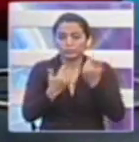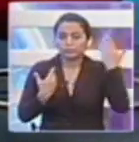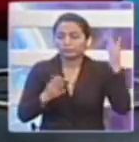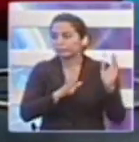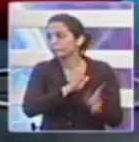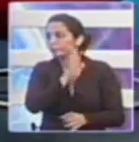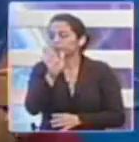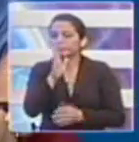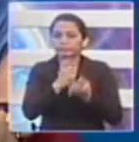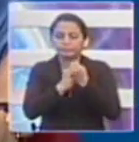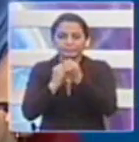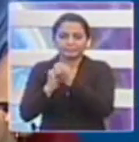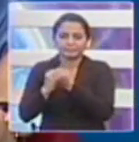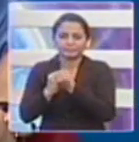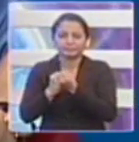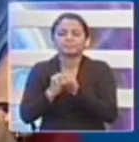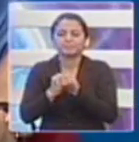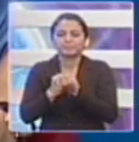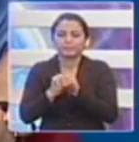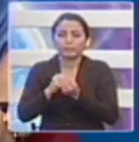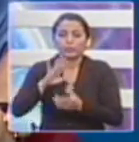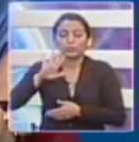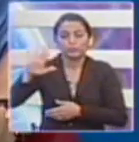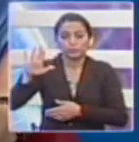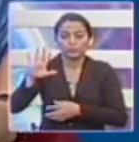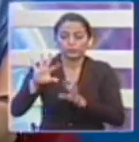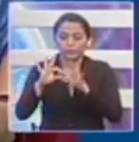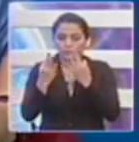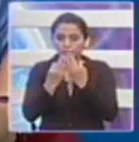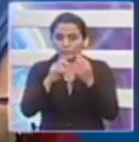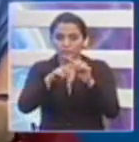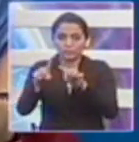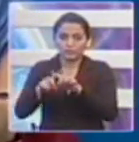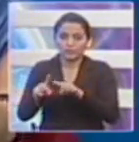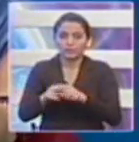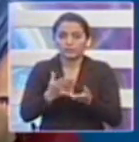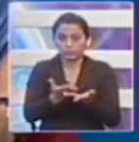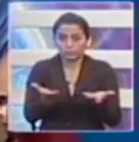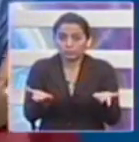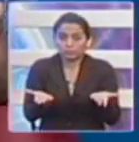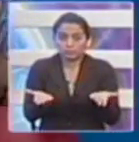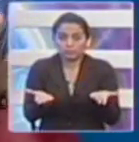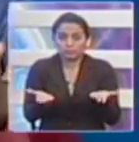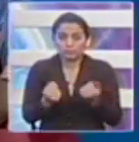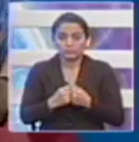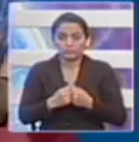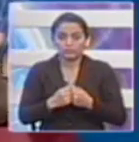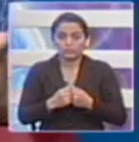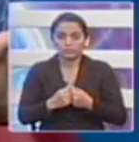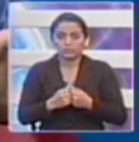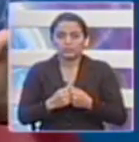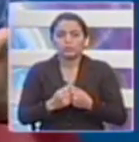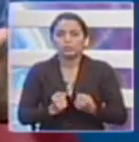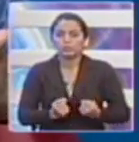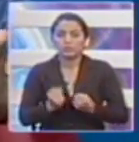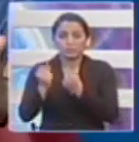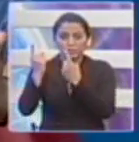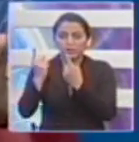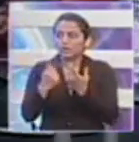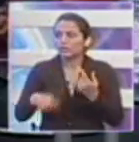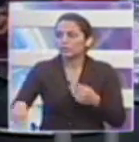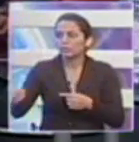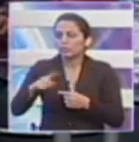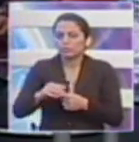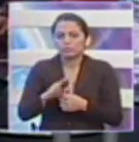ya más de 500, evidentemente todos con sus familias. Y por otro lado, es que los migrantes somos reproductores de votos. Los migrantes